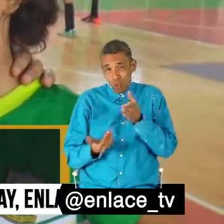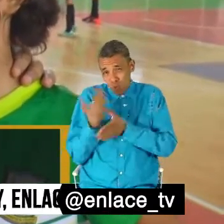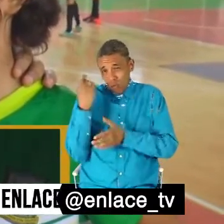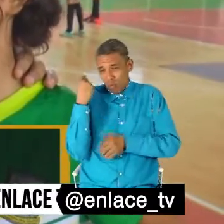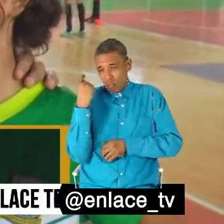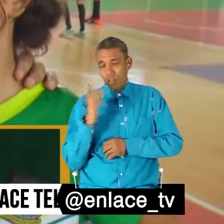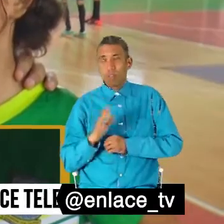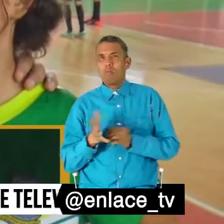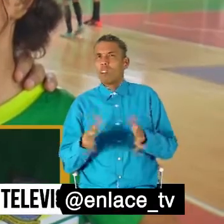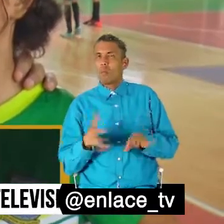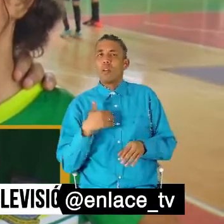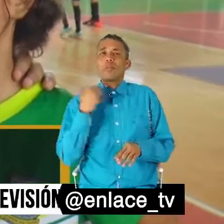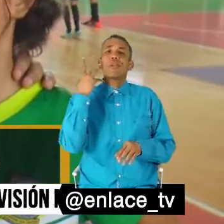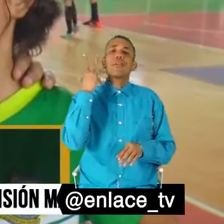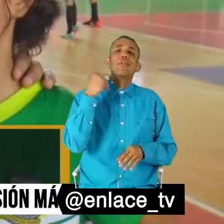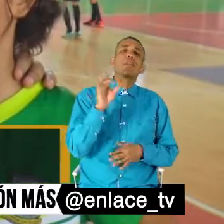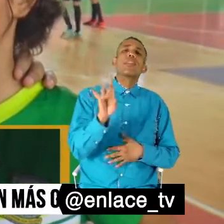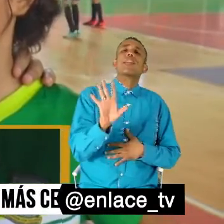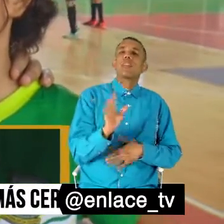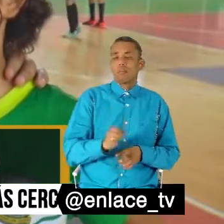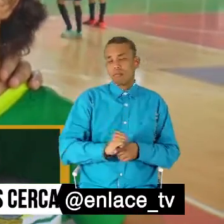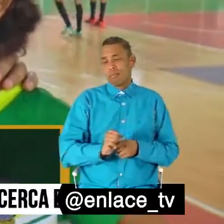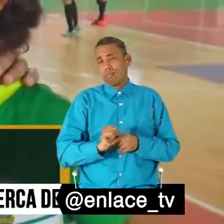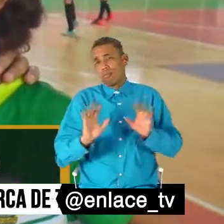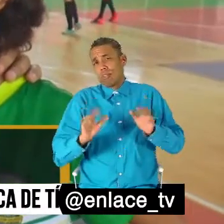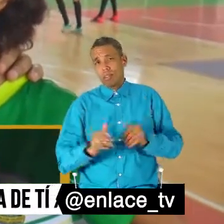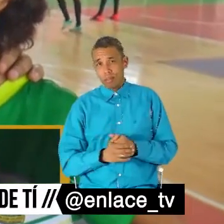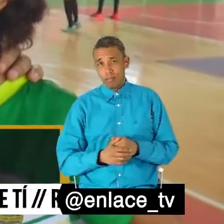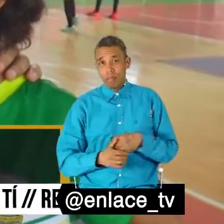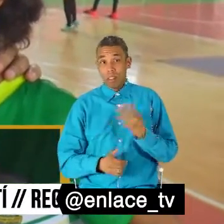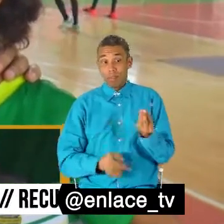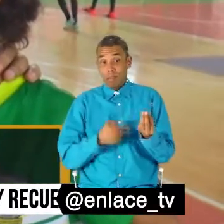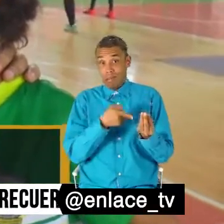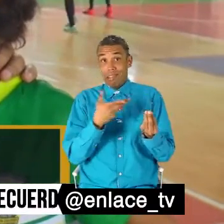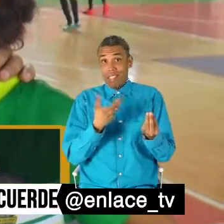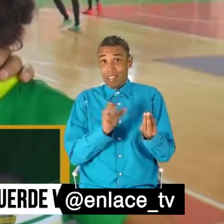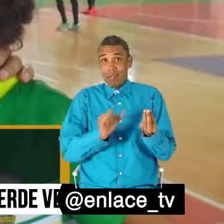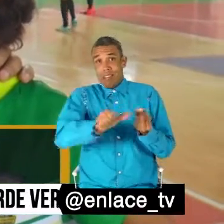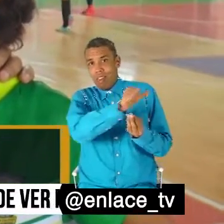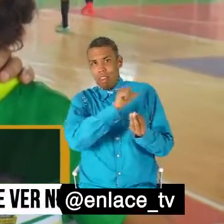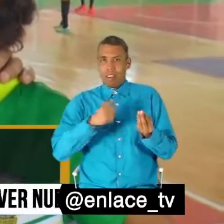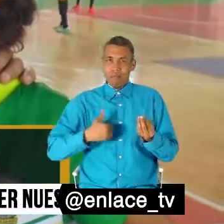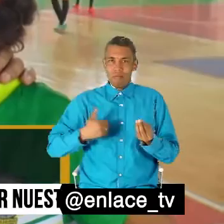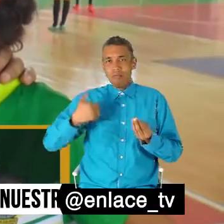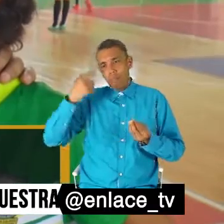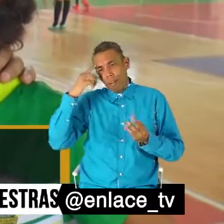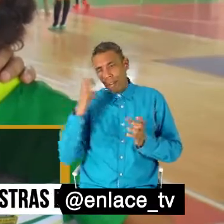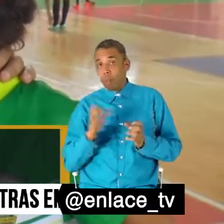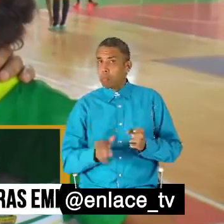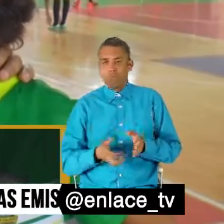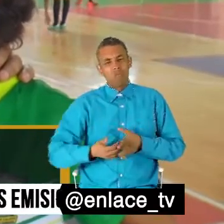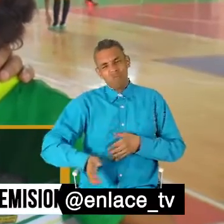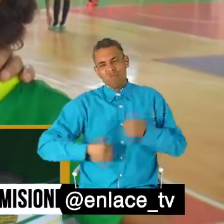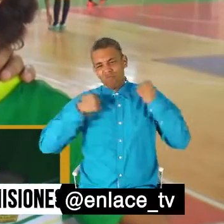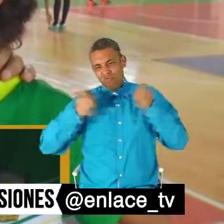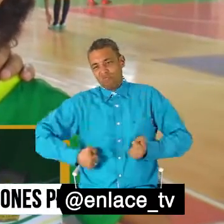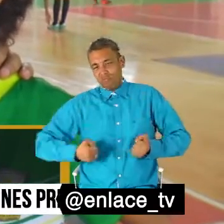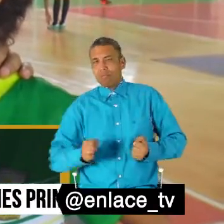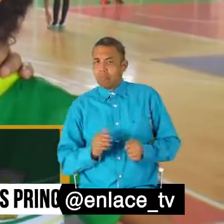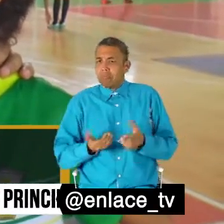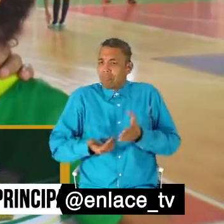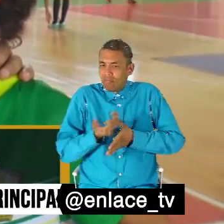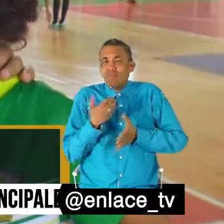nuevo, llevamos apenas 15 días de entrenamiento, pero las niñas están con ese ánimo, con eso, porque es un deporte muy nuevo para ellas y